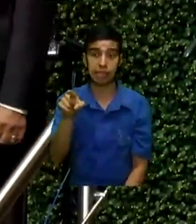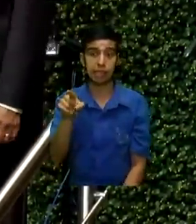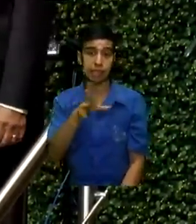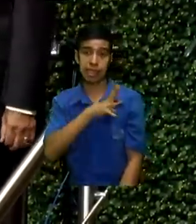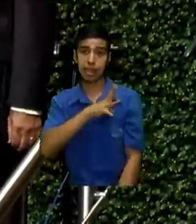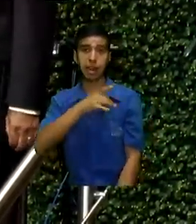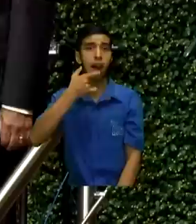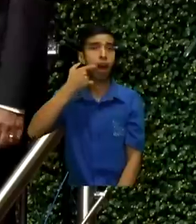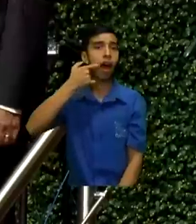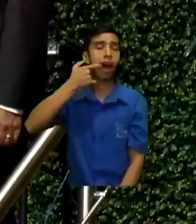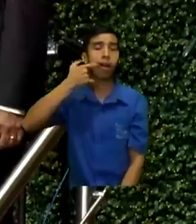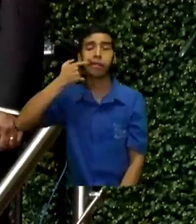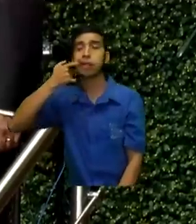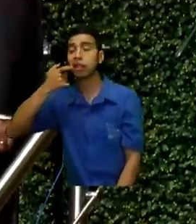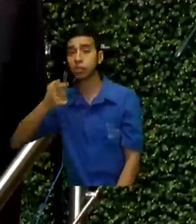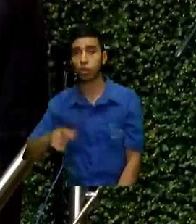vez?